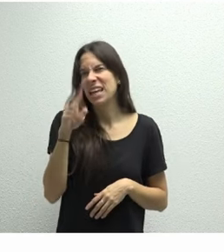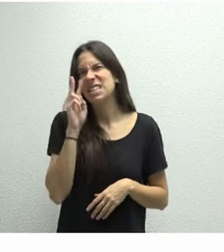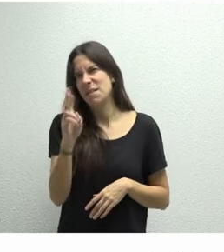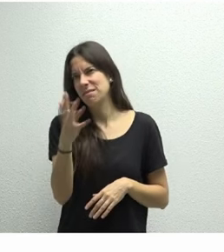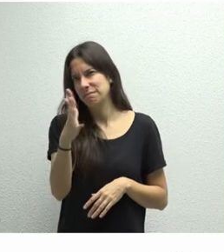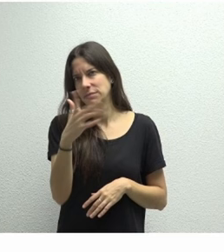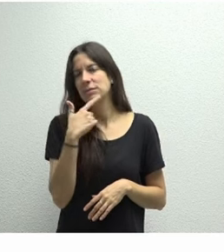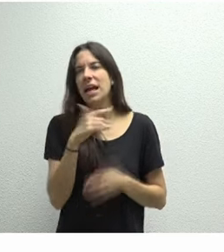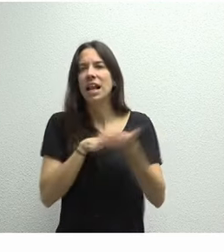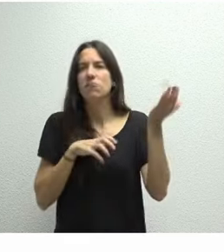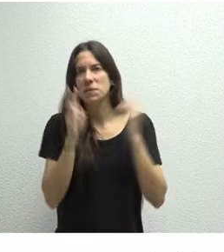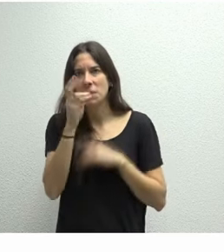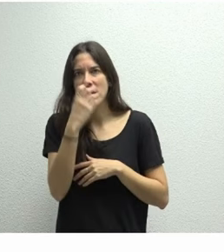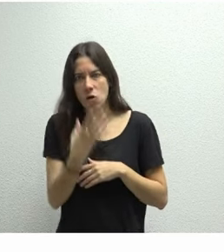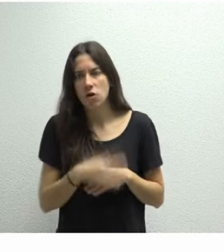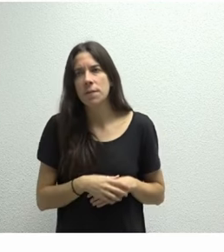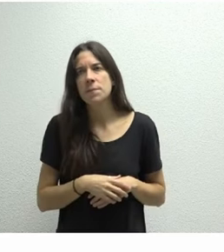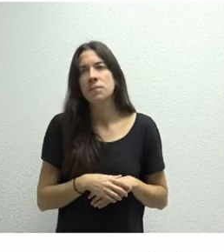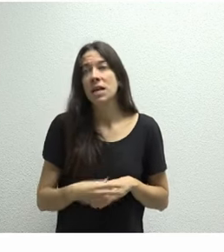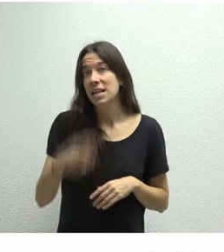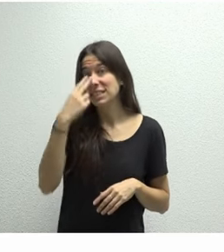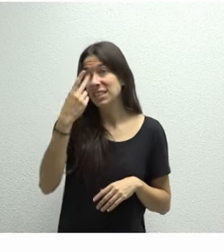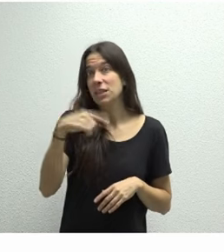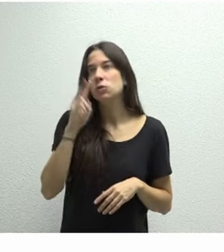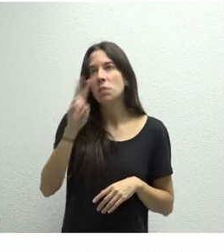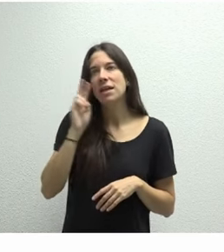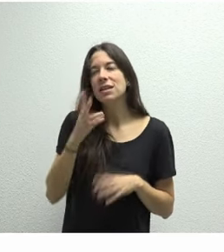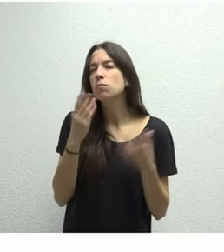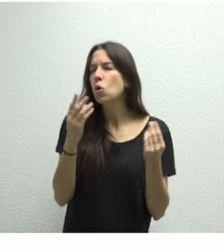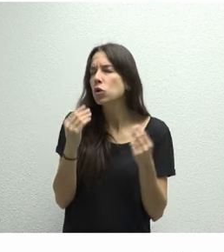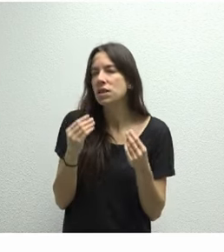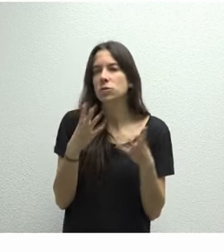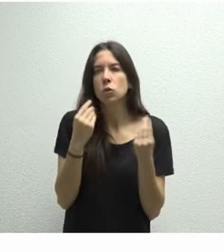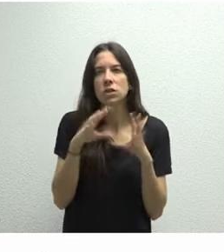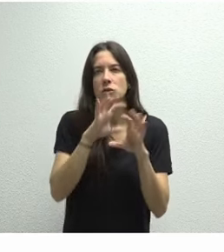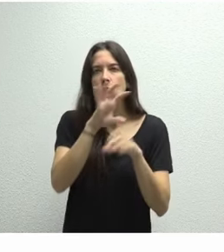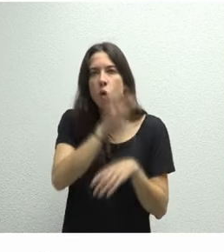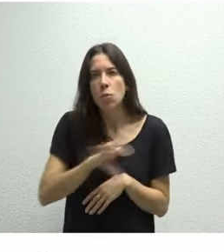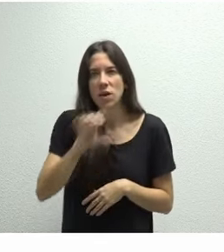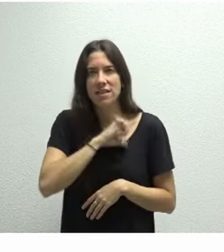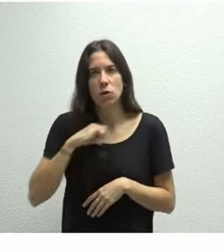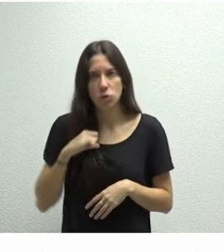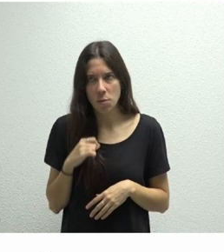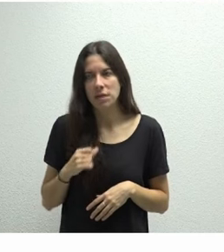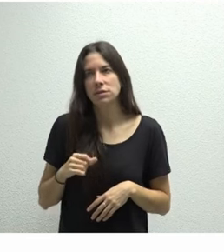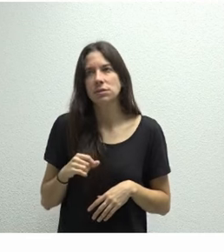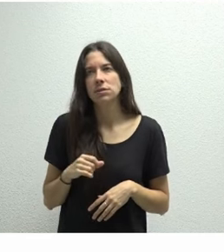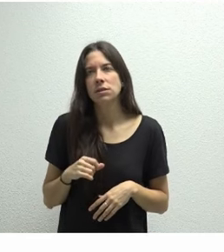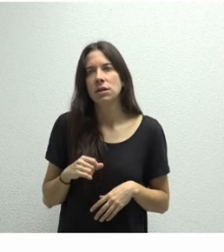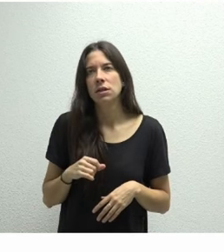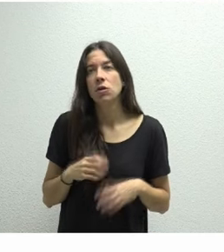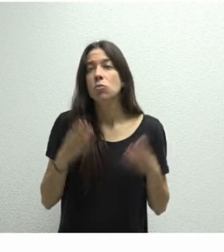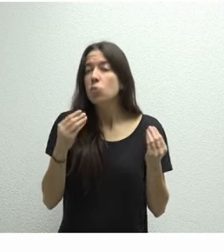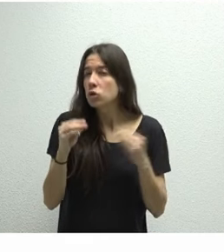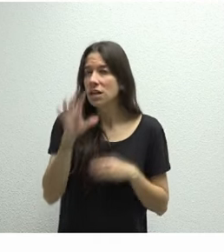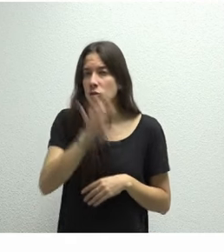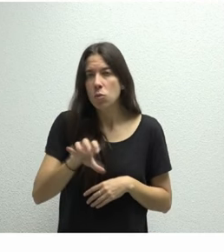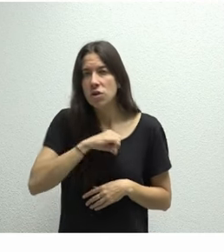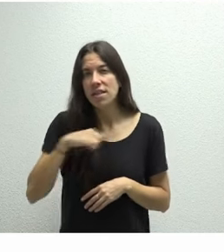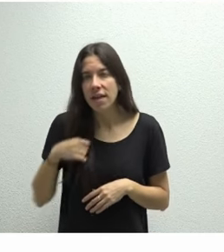lo veréis en el informe que muchas comunidades No creo que estaba por aquí el mapa pero muchas